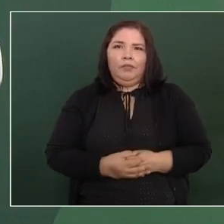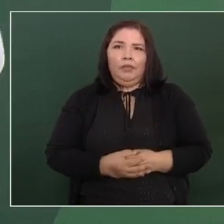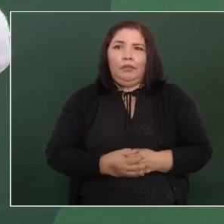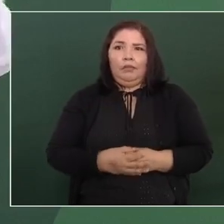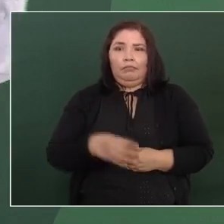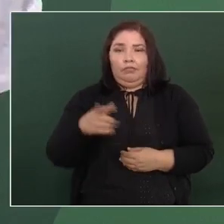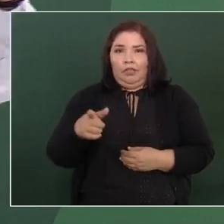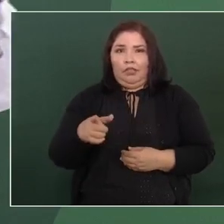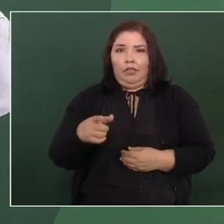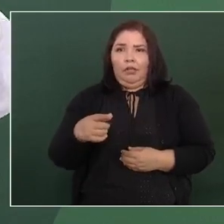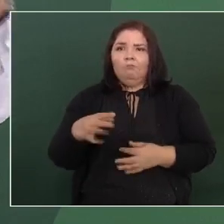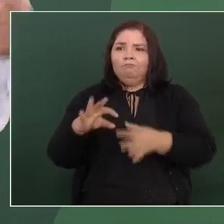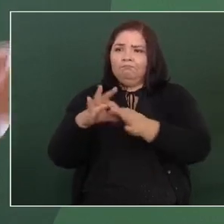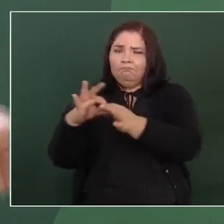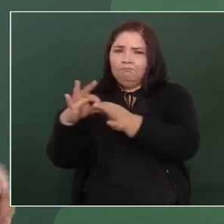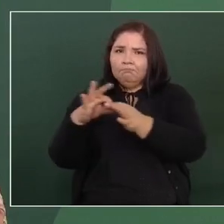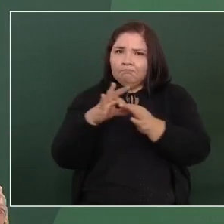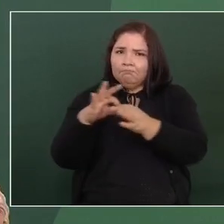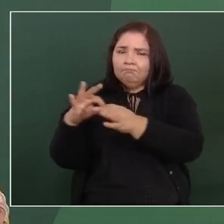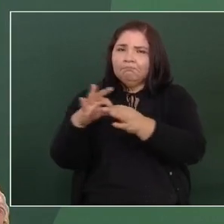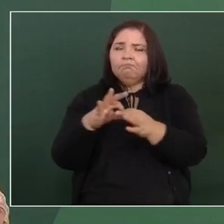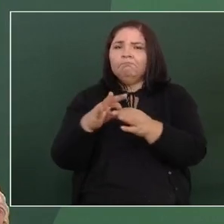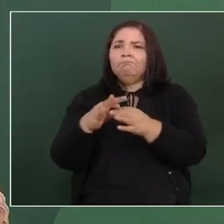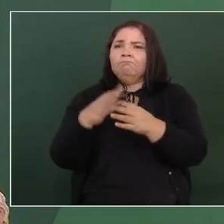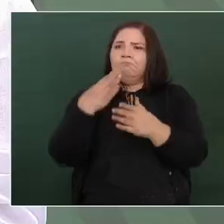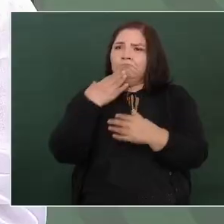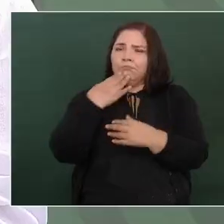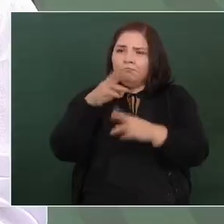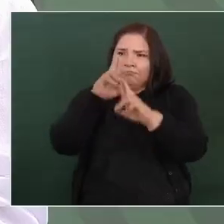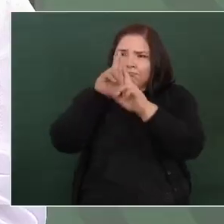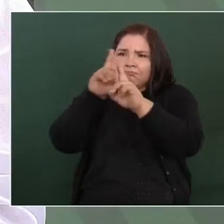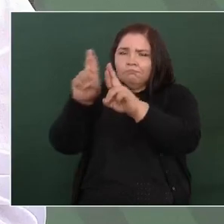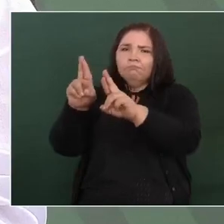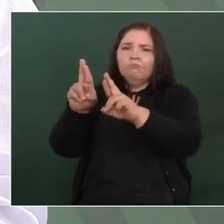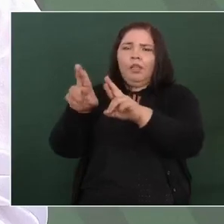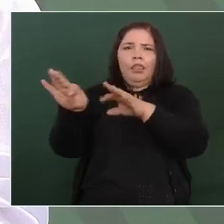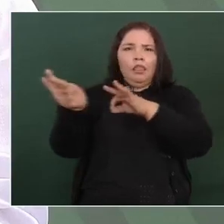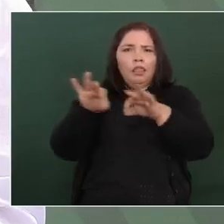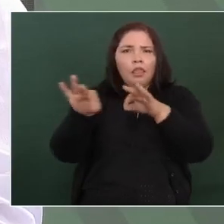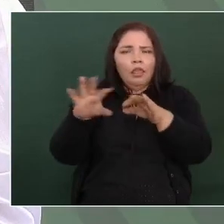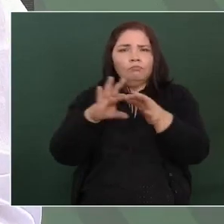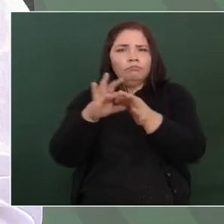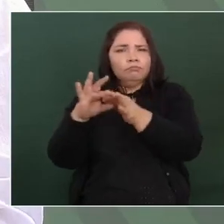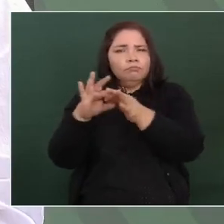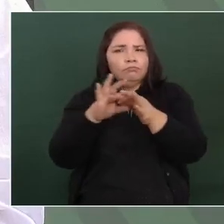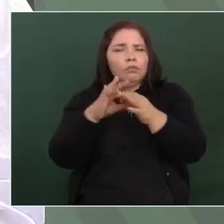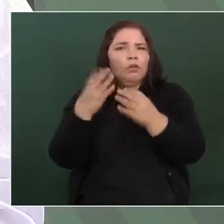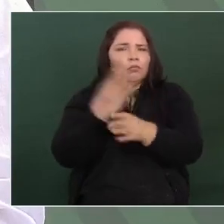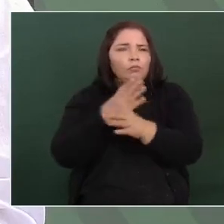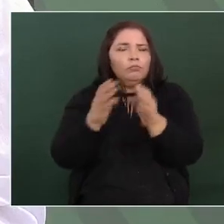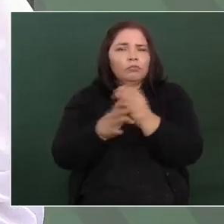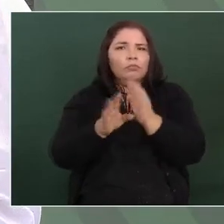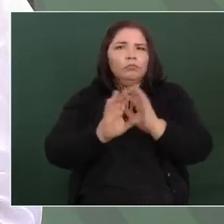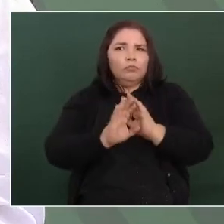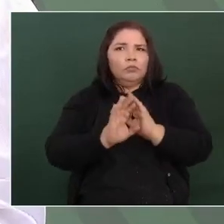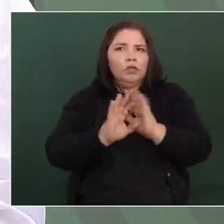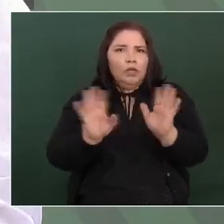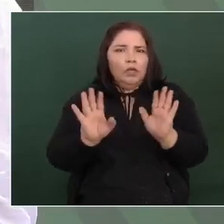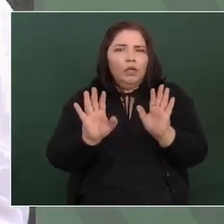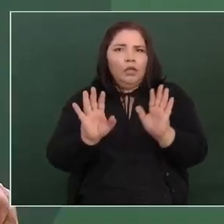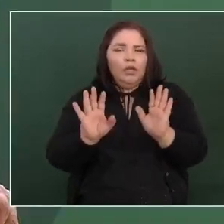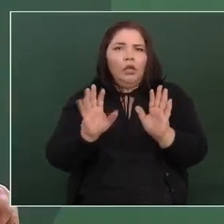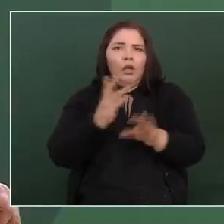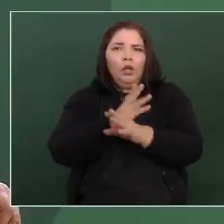Existe una relación de respeto y de cooperación en asuntos de